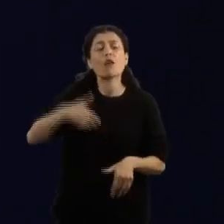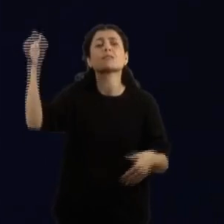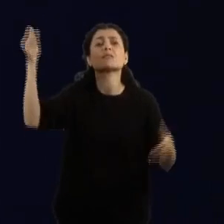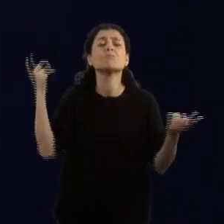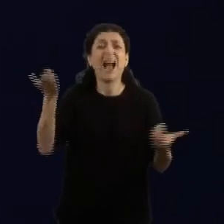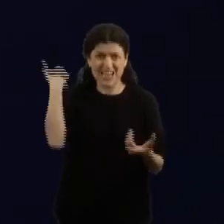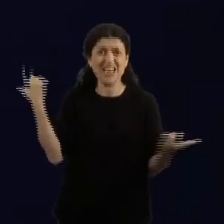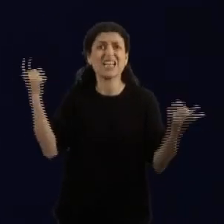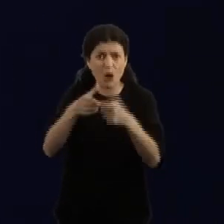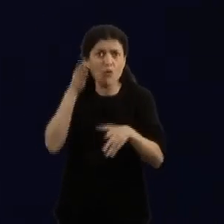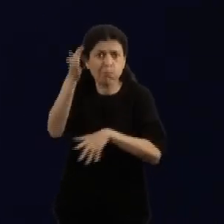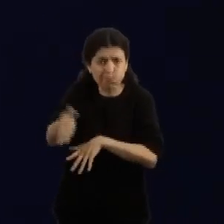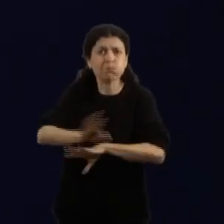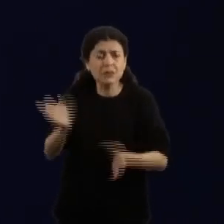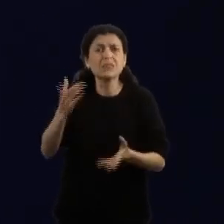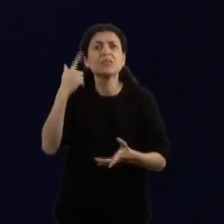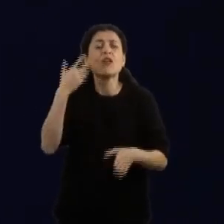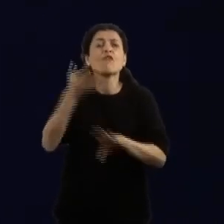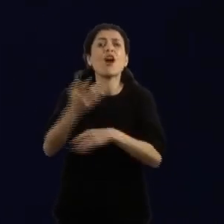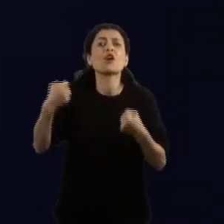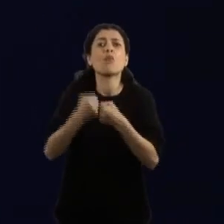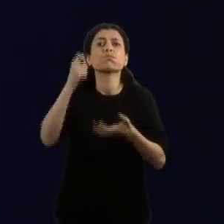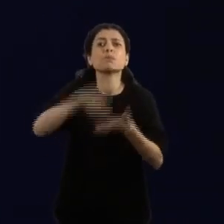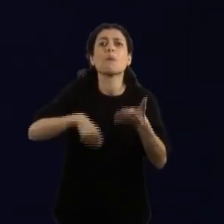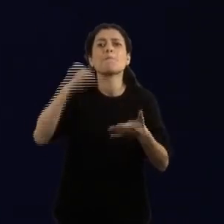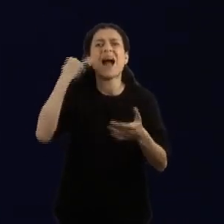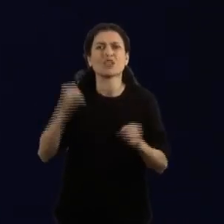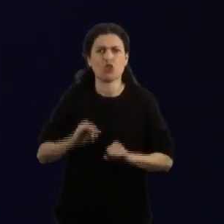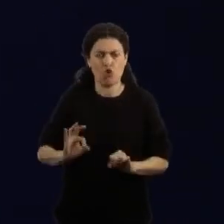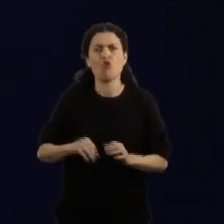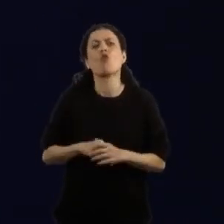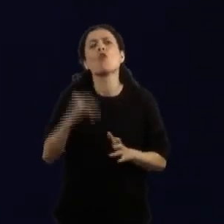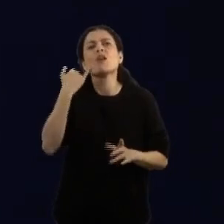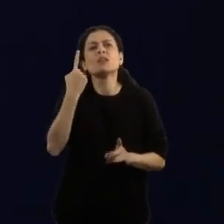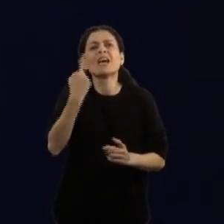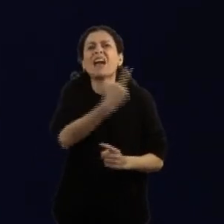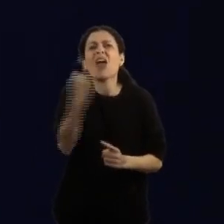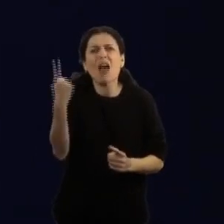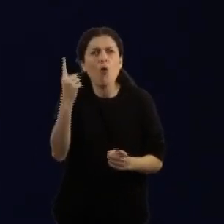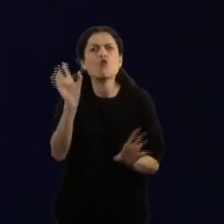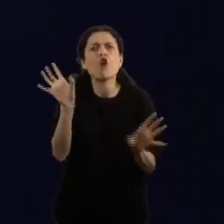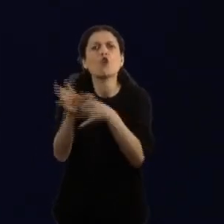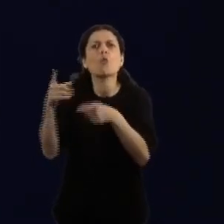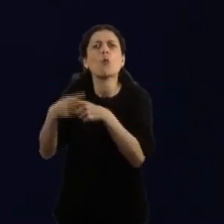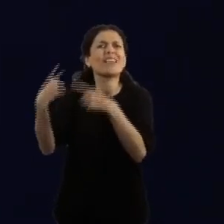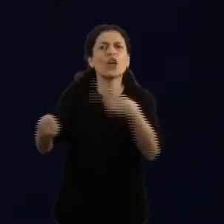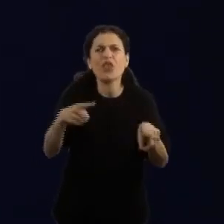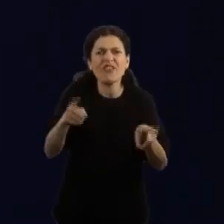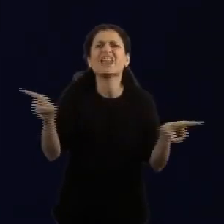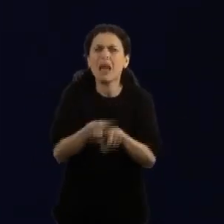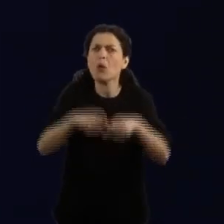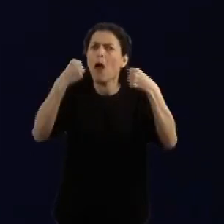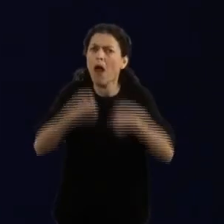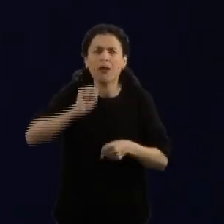que han asistido al Pacto de Mayo y que más allá de los partidos que representan, antepusieron el interés nacional